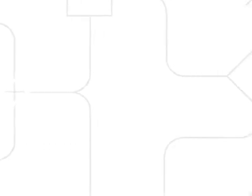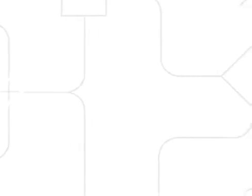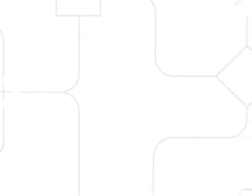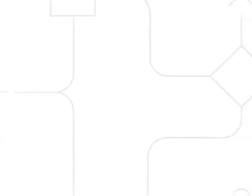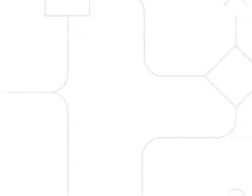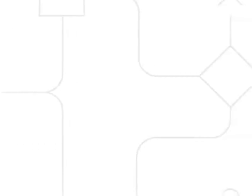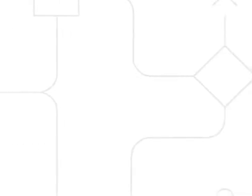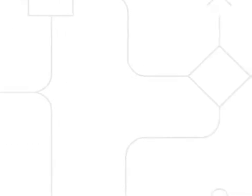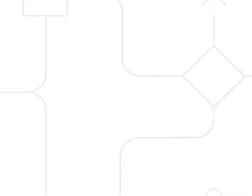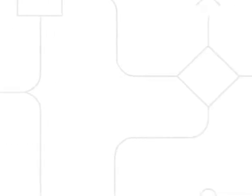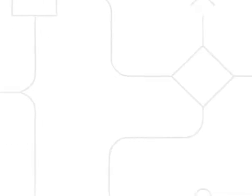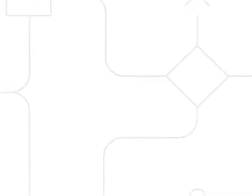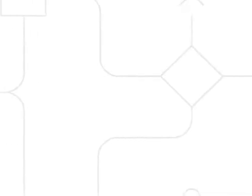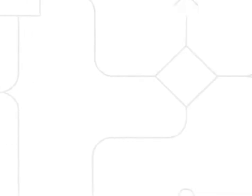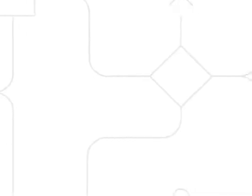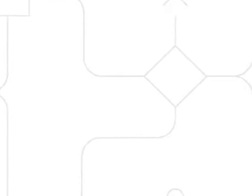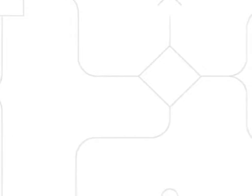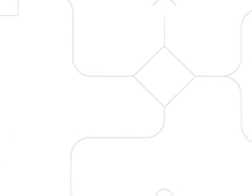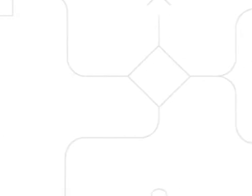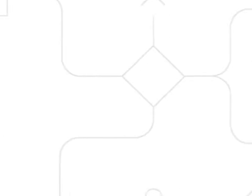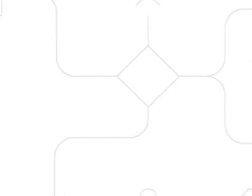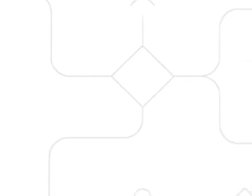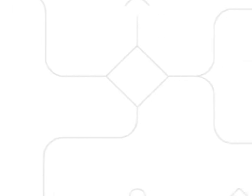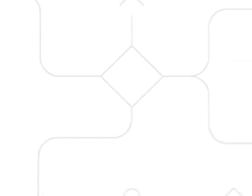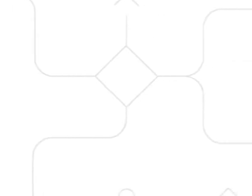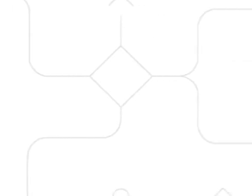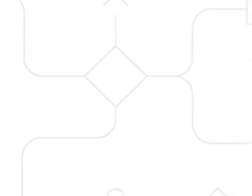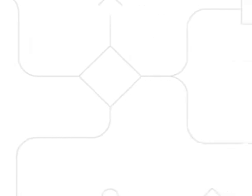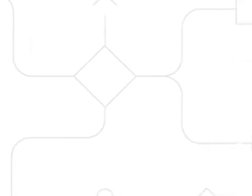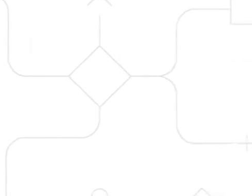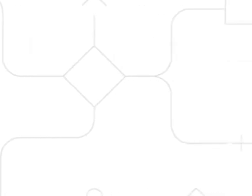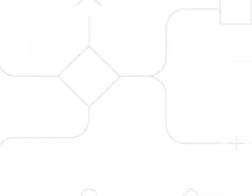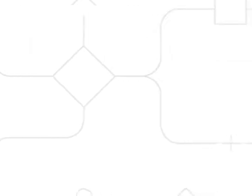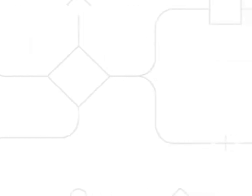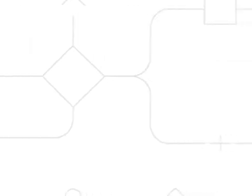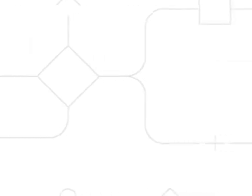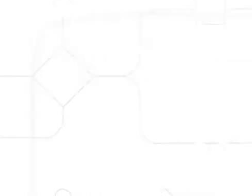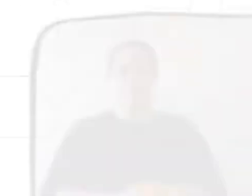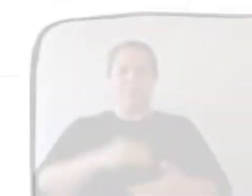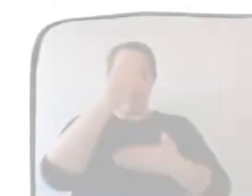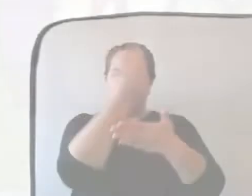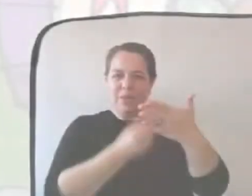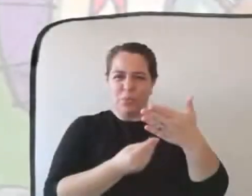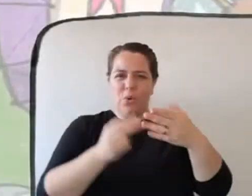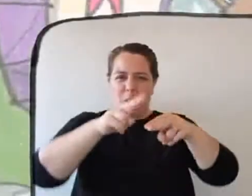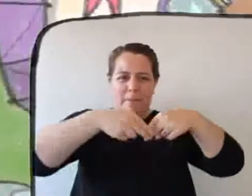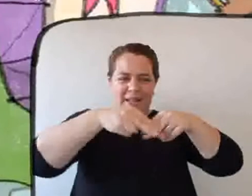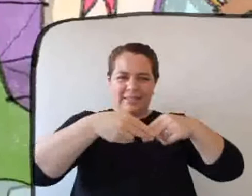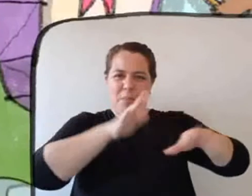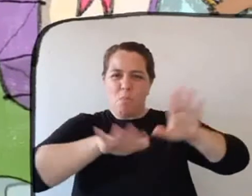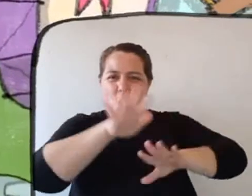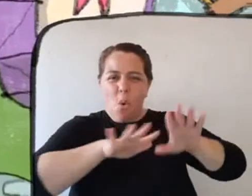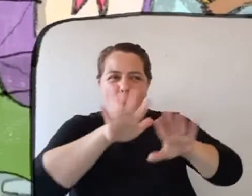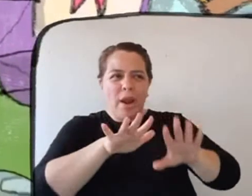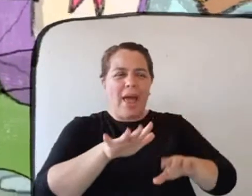en el problema del abuso sexual y el embarazo forzado. Implementar campañas de prevención. En la